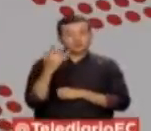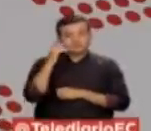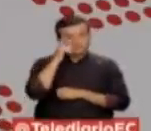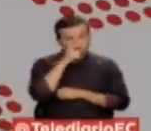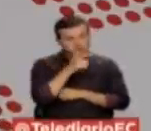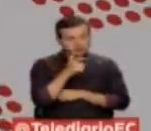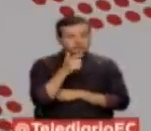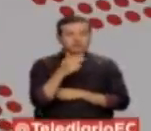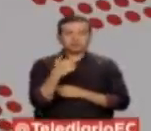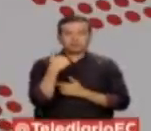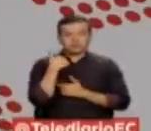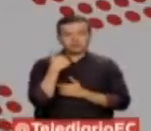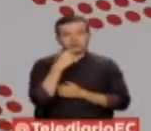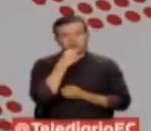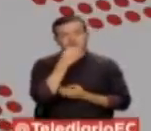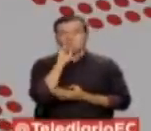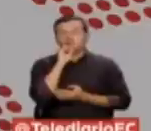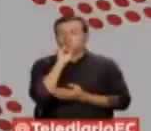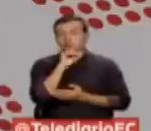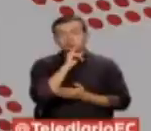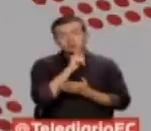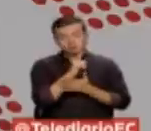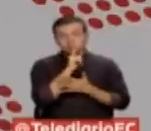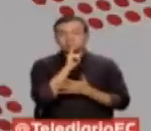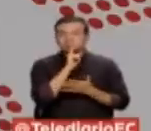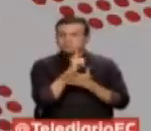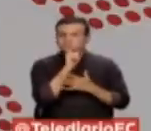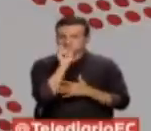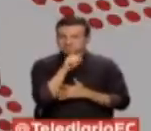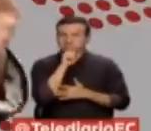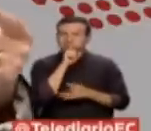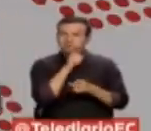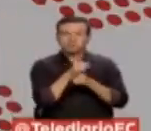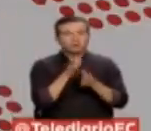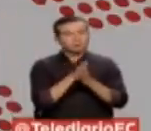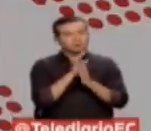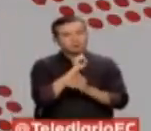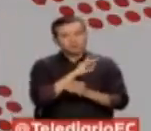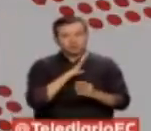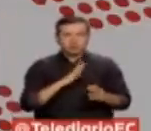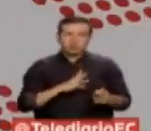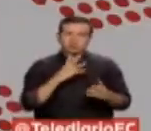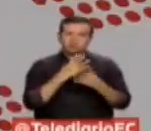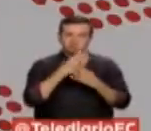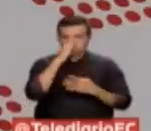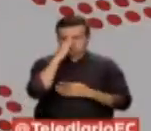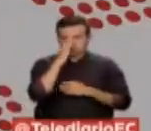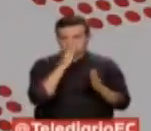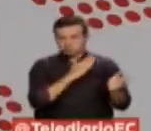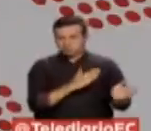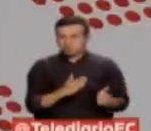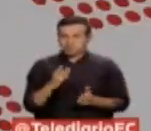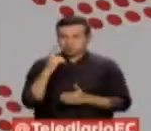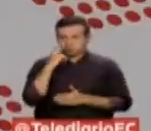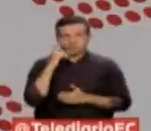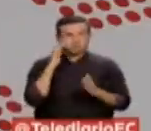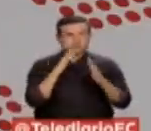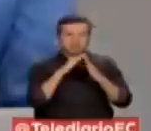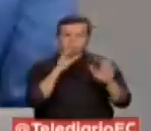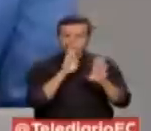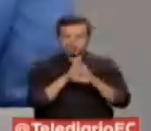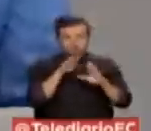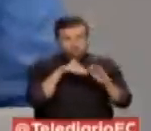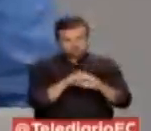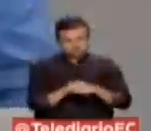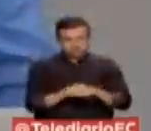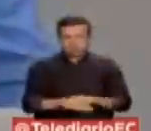fiscalía a su vez diga aquí Hay mérito suficiente para pedir una boleta de captura aquí Hay mérito suficiente para un allanamiento cóm le Quiero